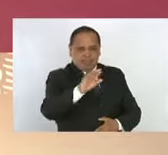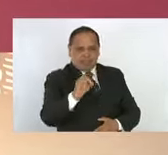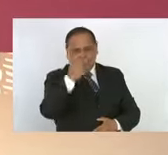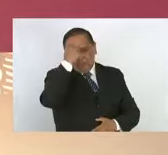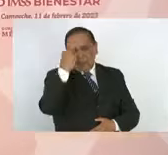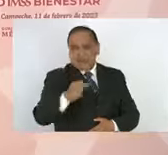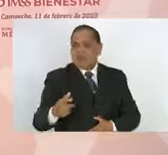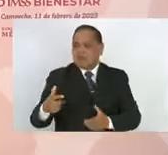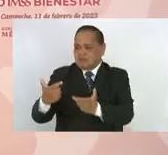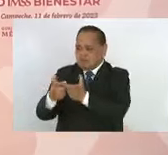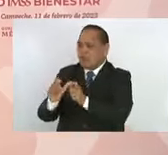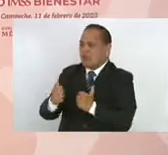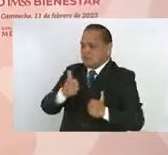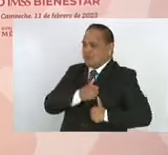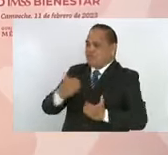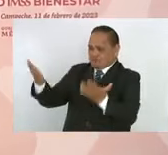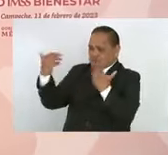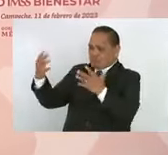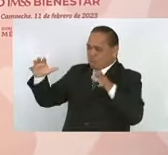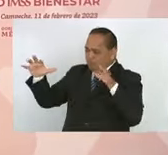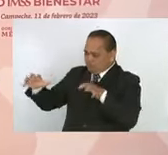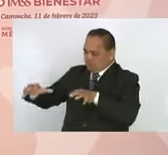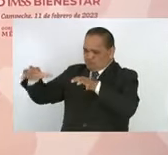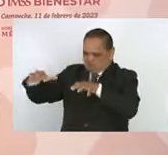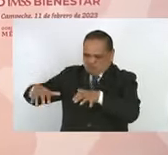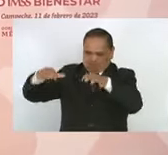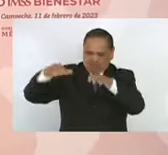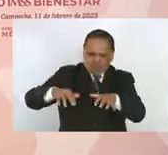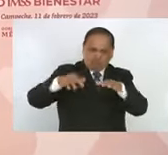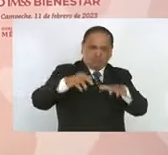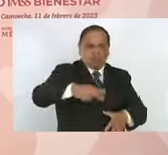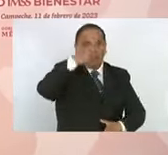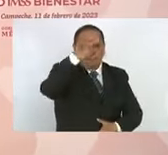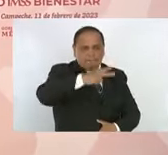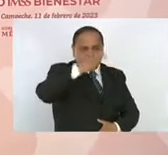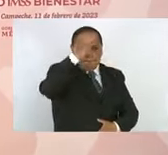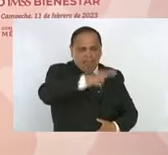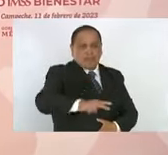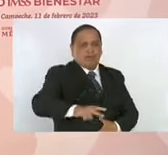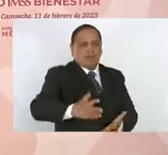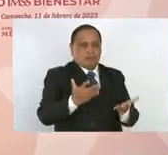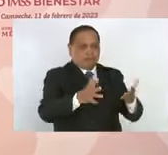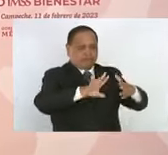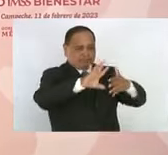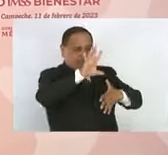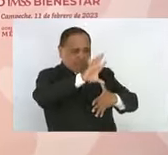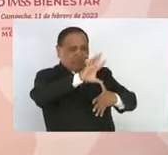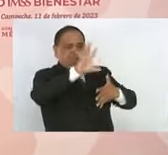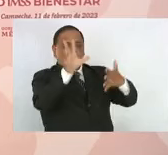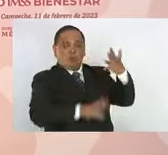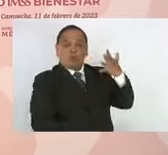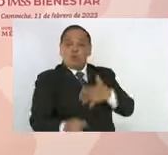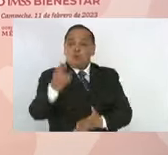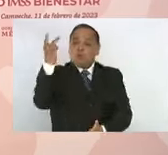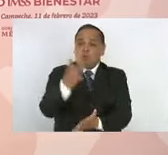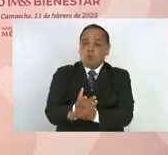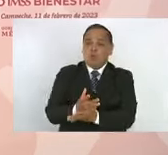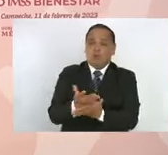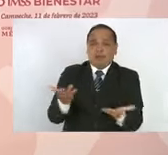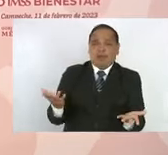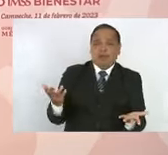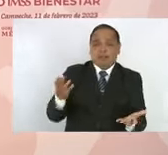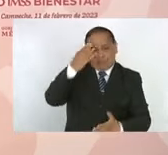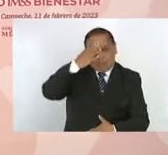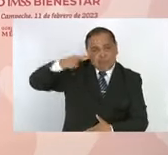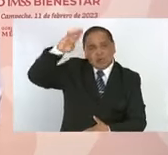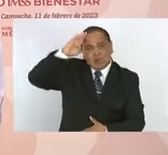ello. Como todos conocen, México fue el único país de América Latina y el Caribe que no rompió relaciones con